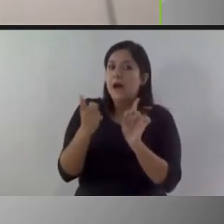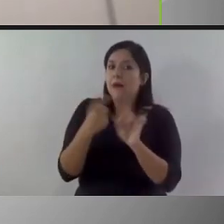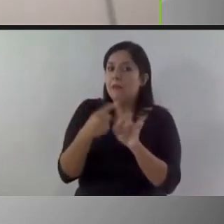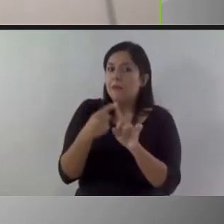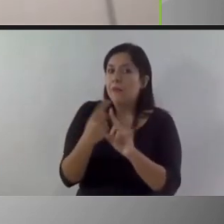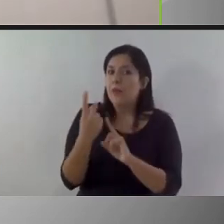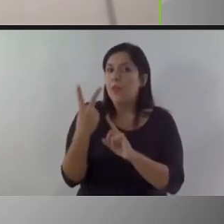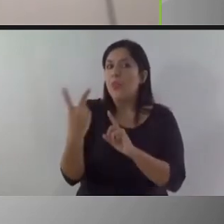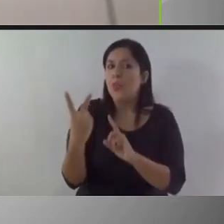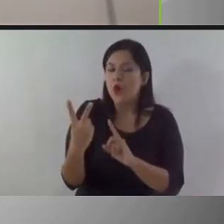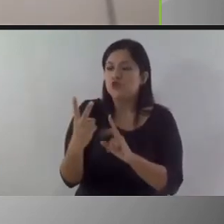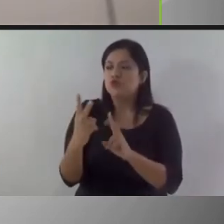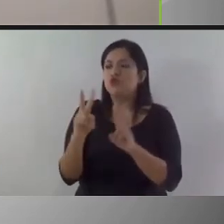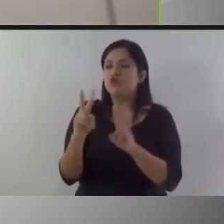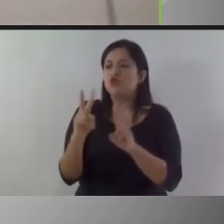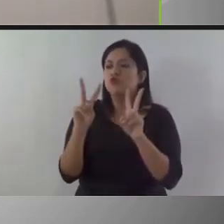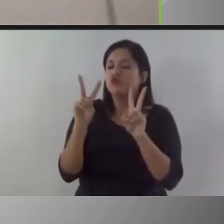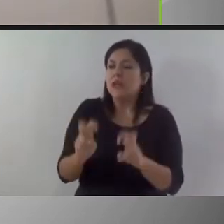de dos líneas principales.